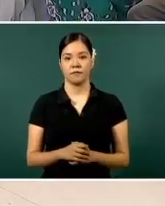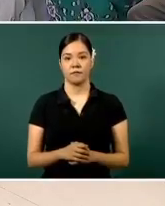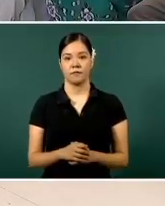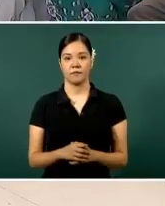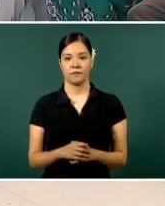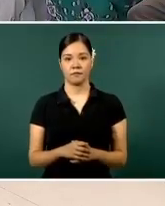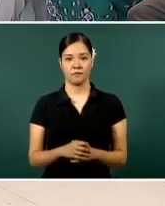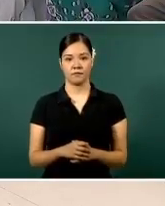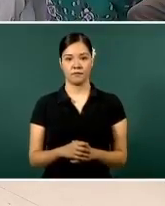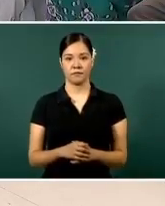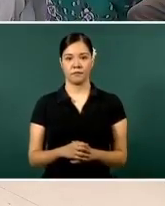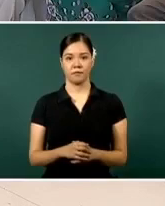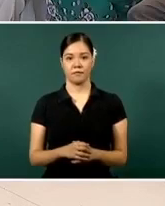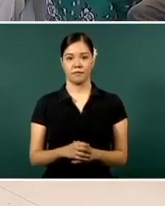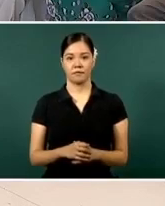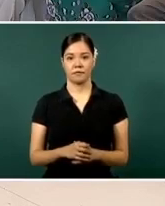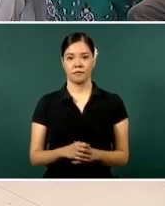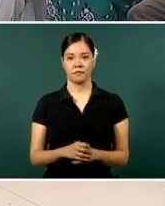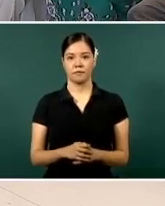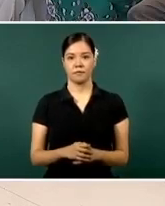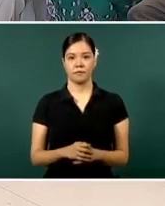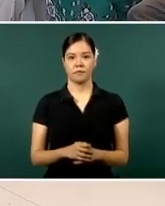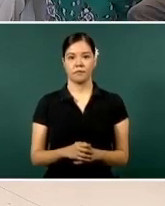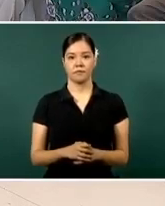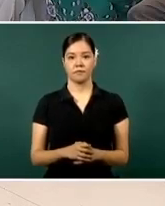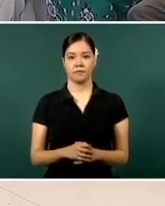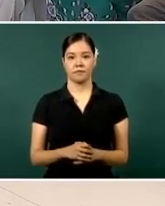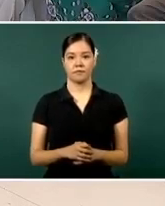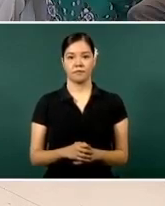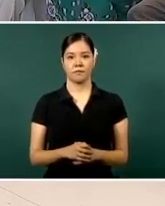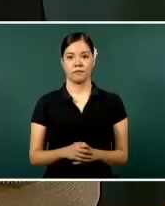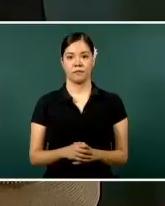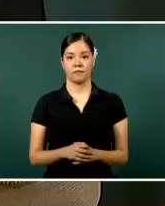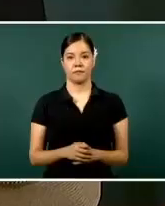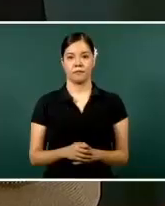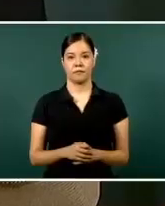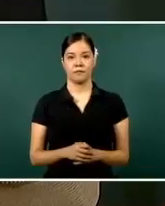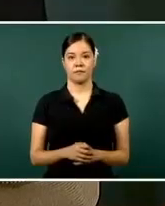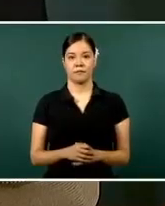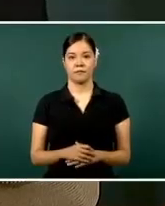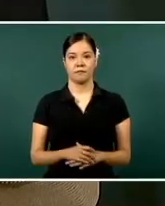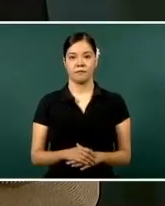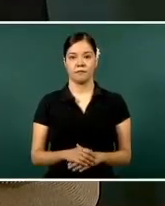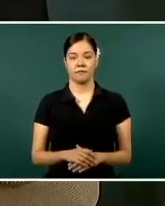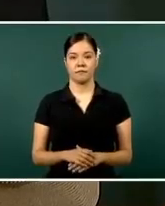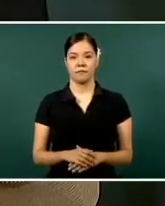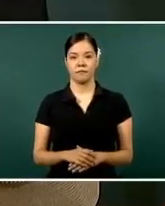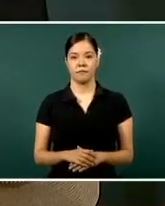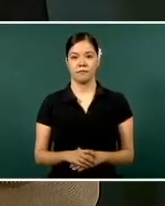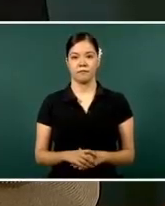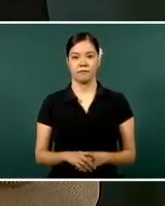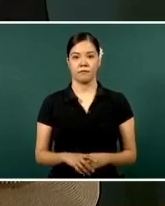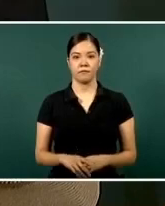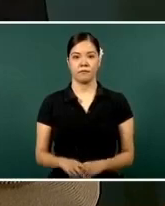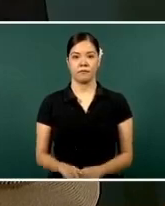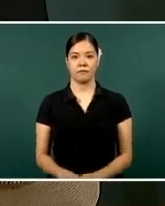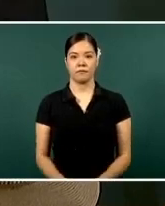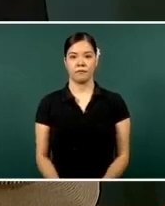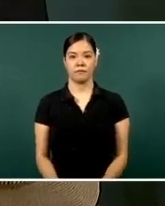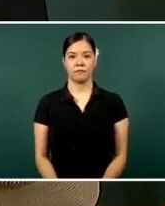Dutiamatajatagotzen, Mohanovinum the Gopnan, Dusmuk Turkic, Yamavin Kaha, Hagadokot